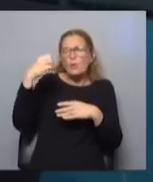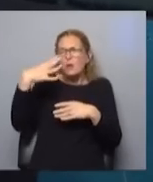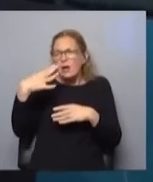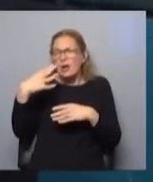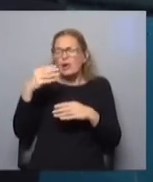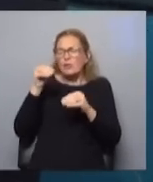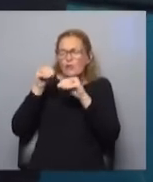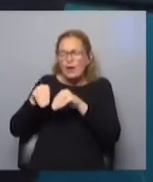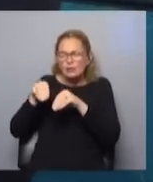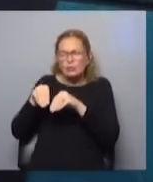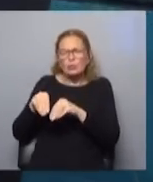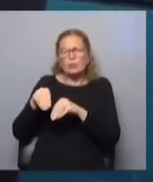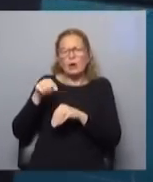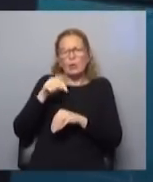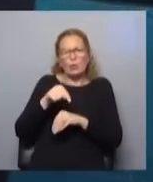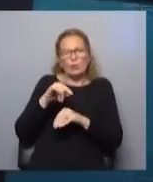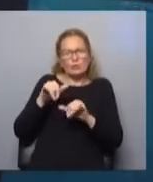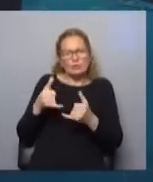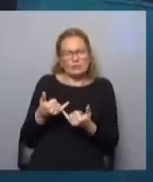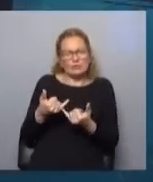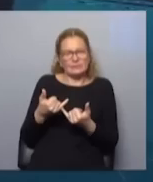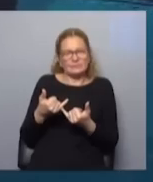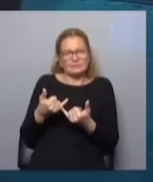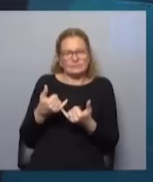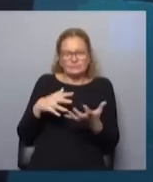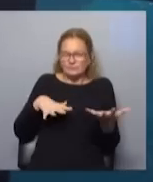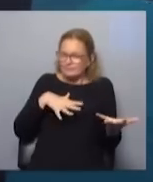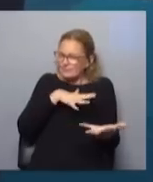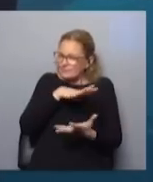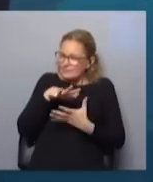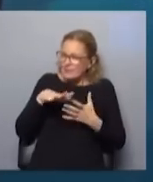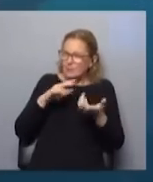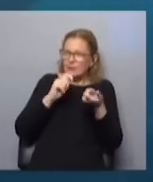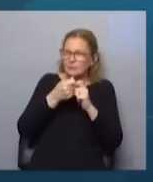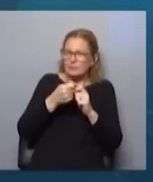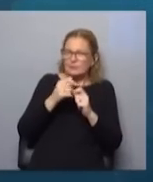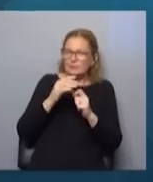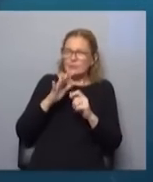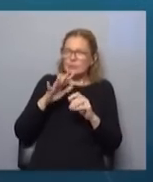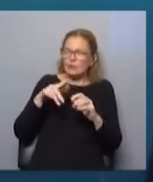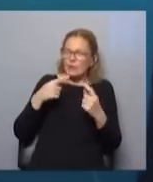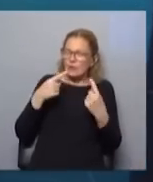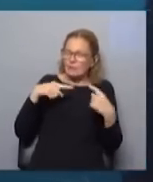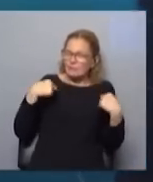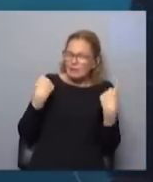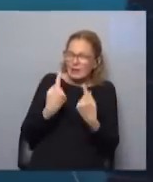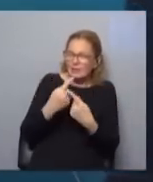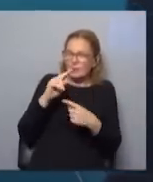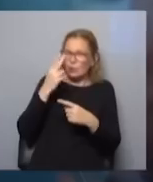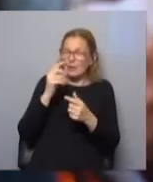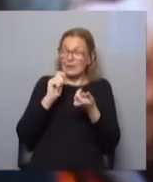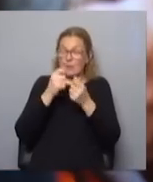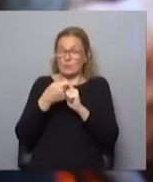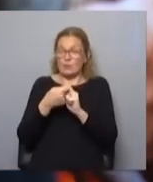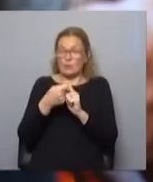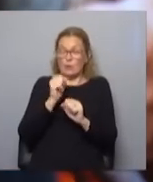basura hoy ya es yo creo que el clima cambió la realidad del uruguay cambio y bueno no